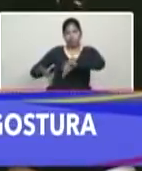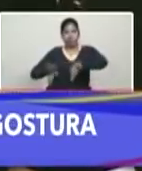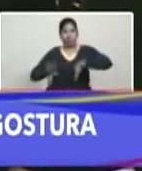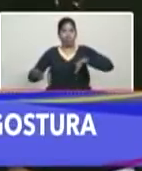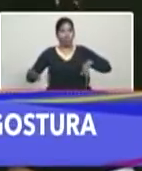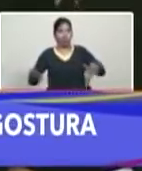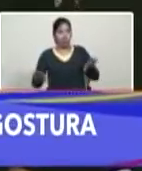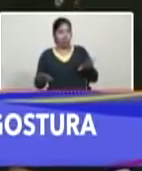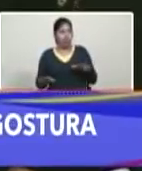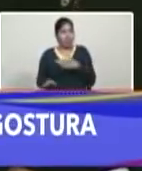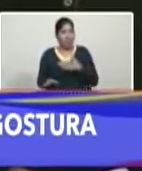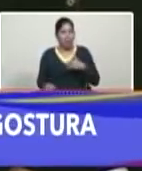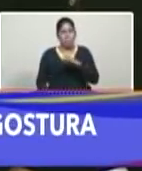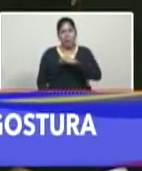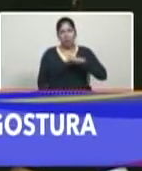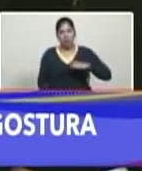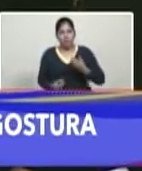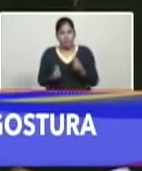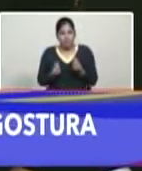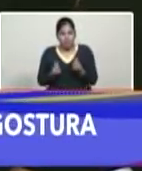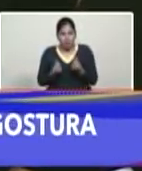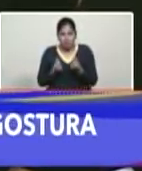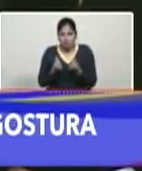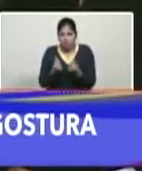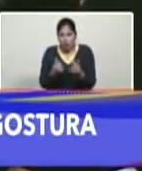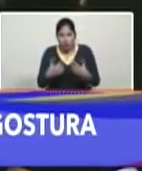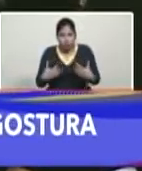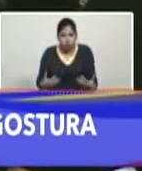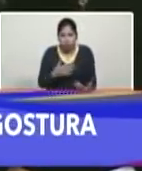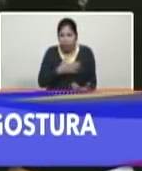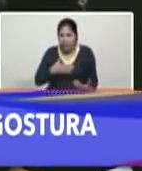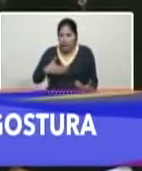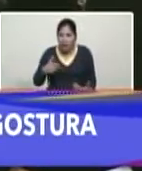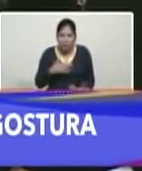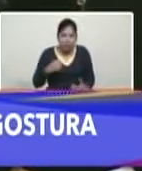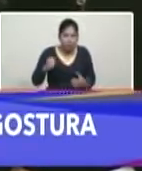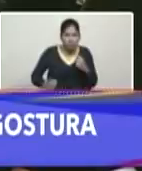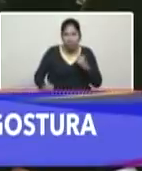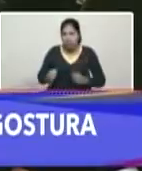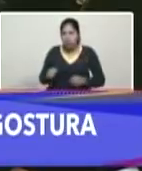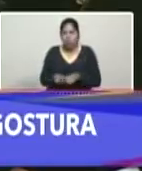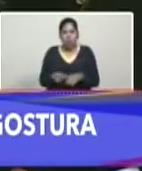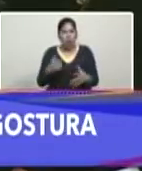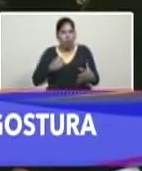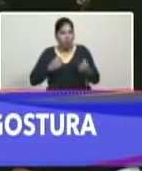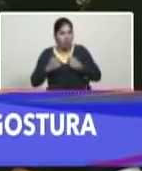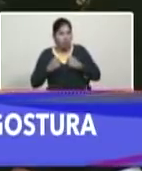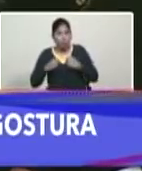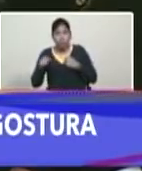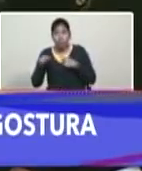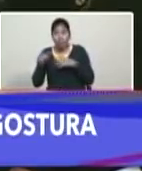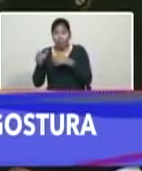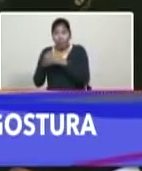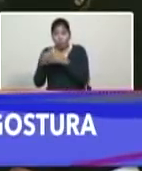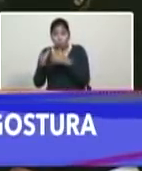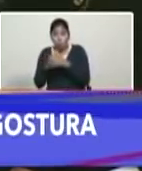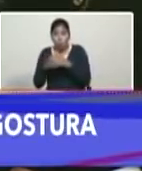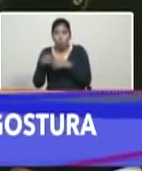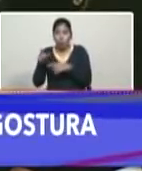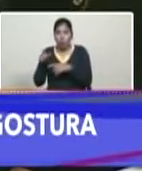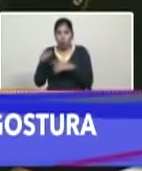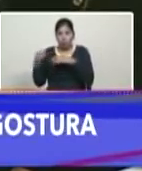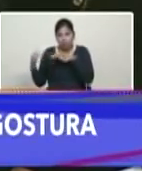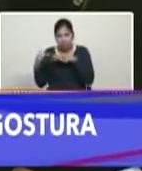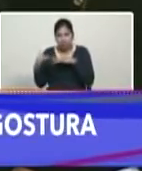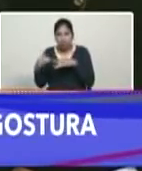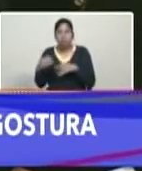reinaba la ambición personal y la intriga, los ejércitos libertadores fueron víctimas